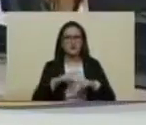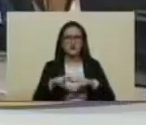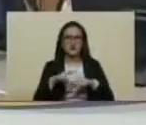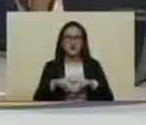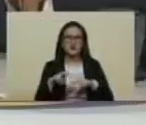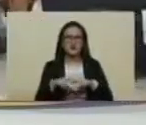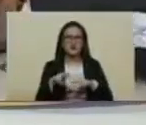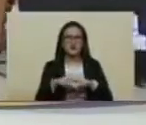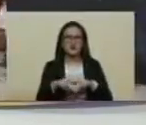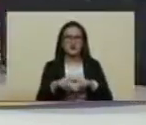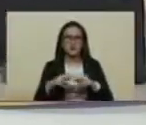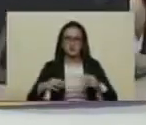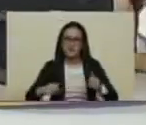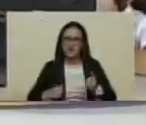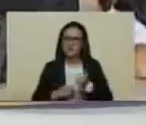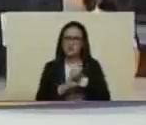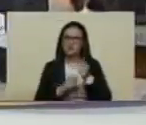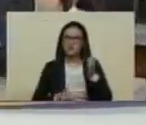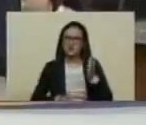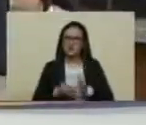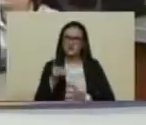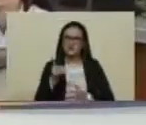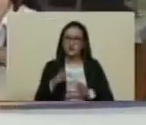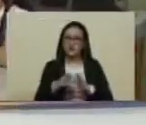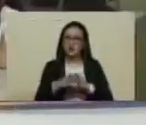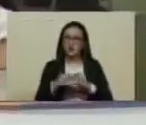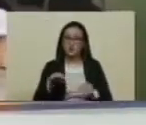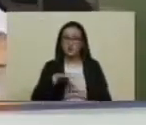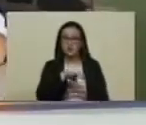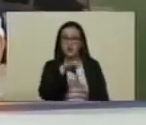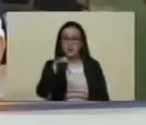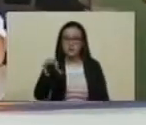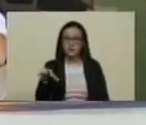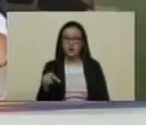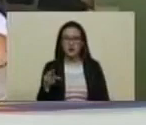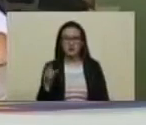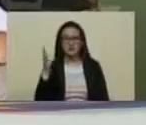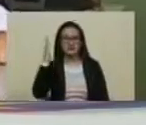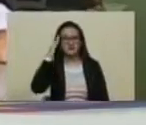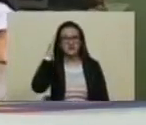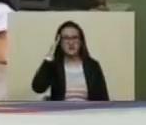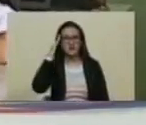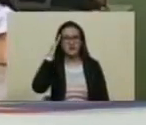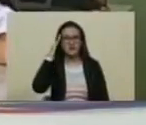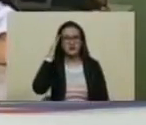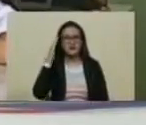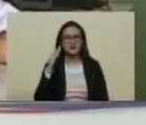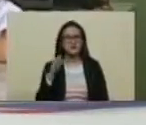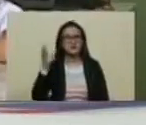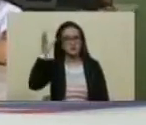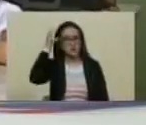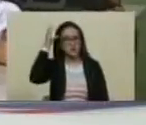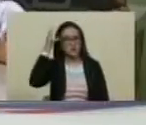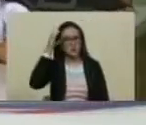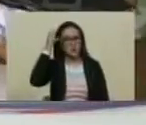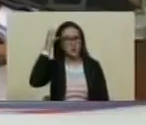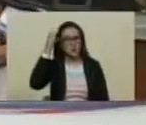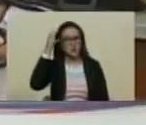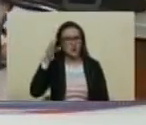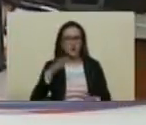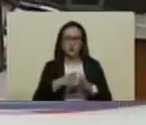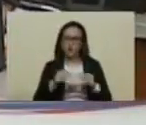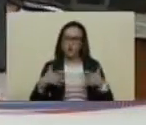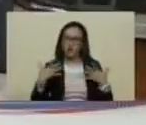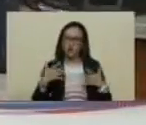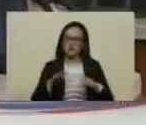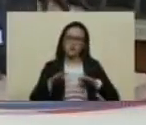que impulsa el desarrollo en todas las áreas del saber. Estamos muy felices y contentos aquí por todo, por ese